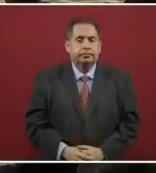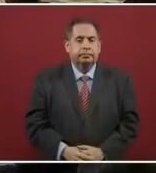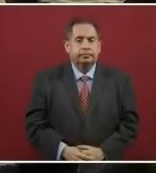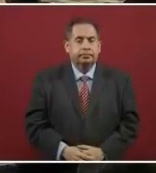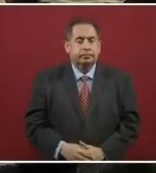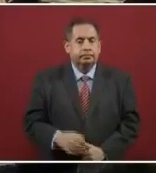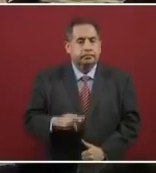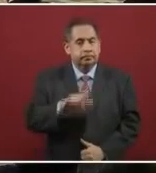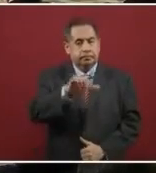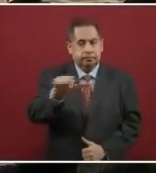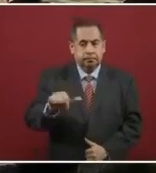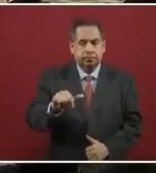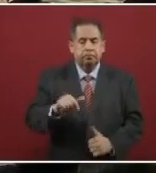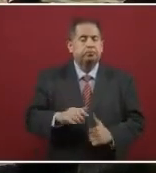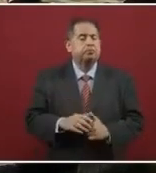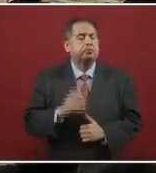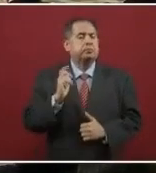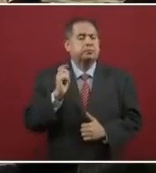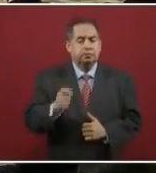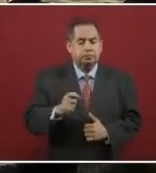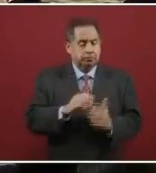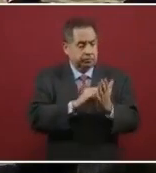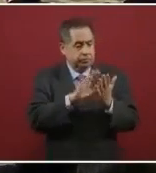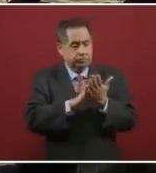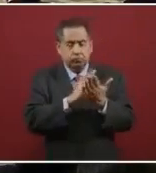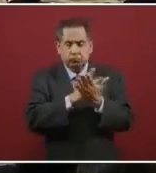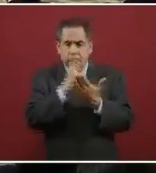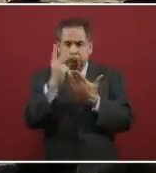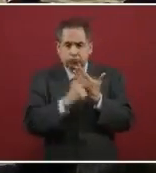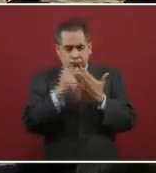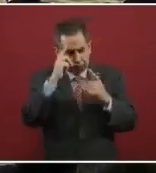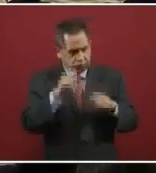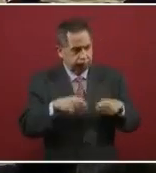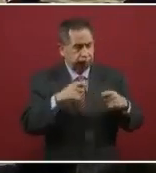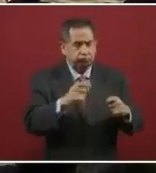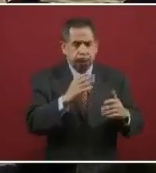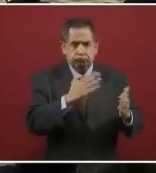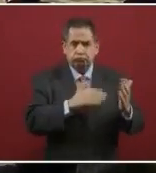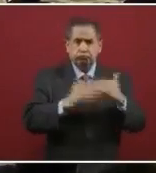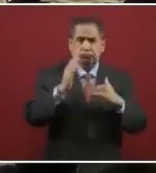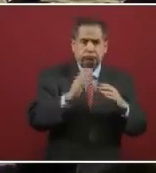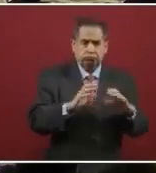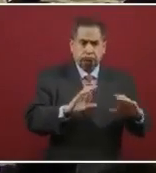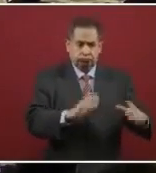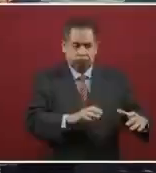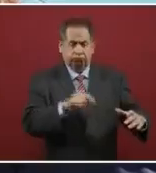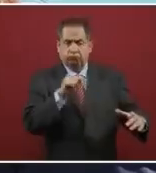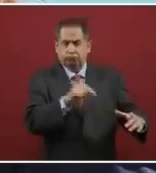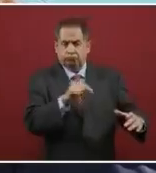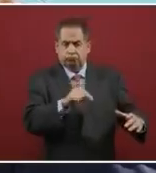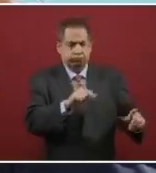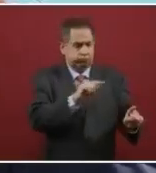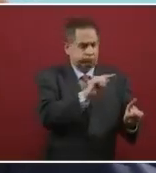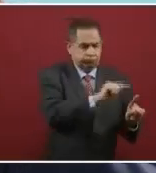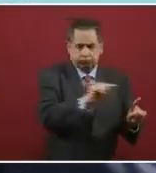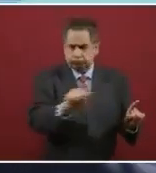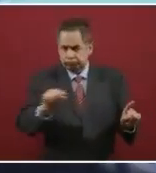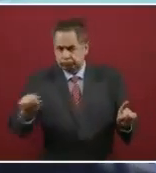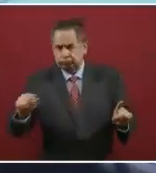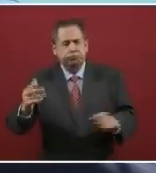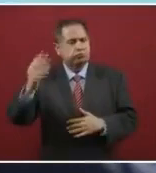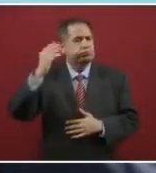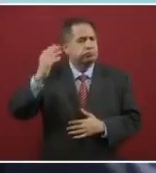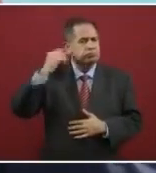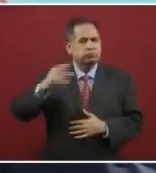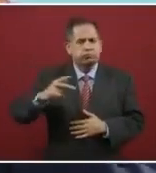Después se estableció los programas integrales para el desarrollo, que se determinó que en todas las áreas donde se llevaba a cabo o se lleva